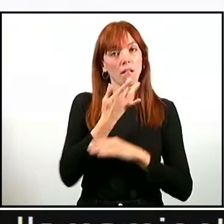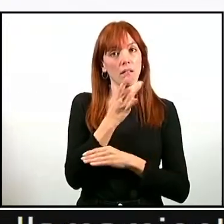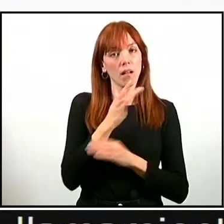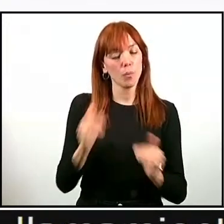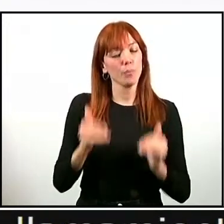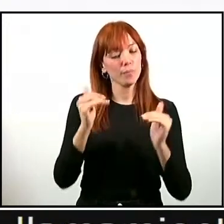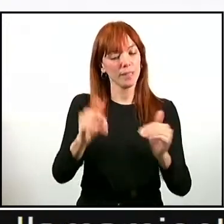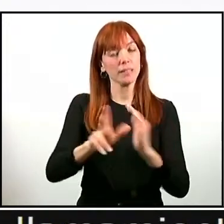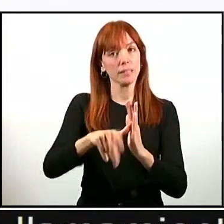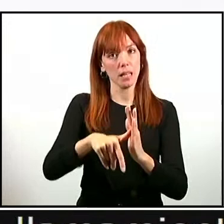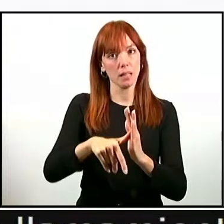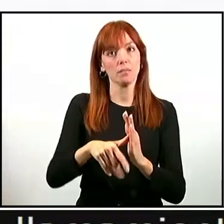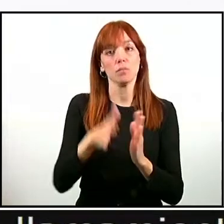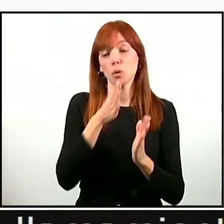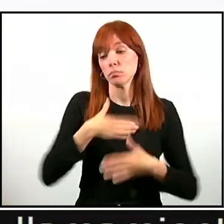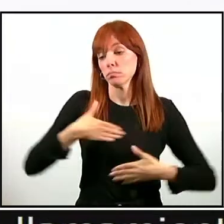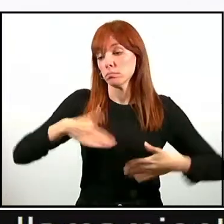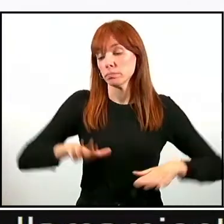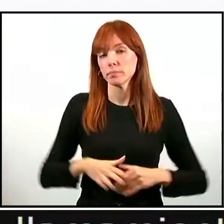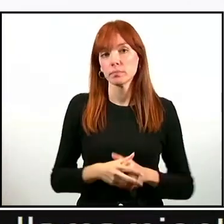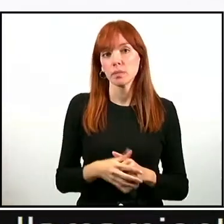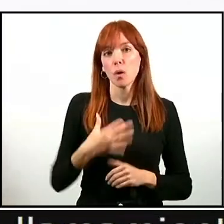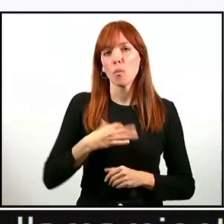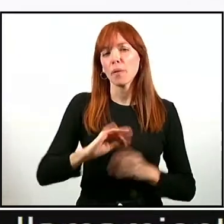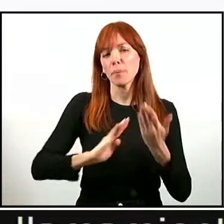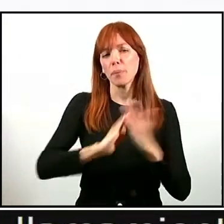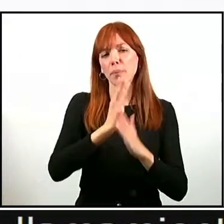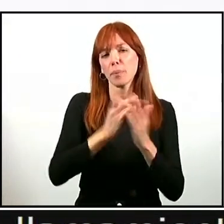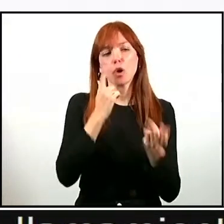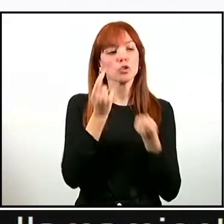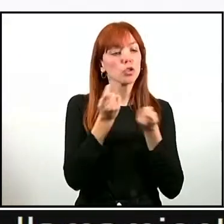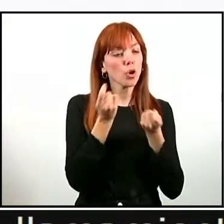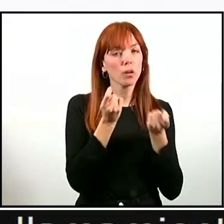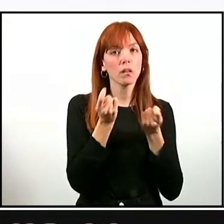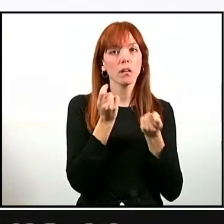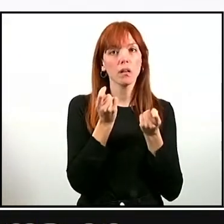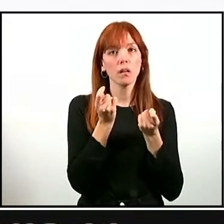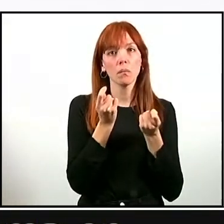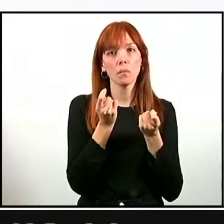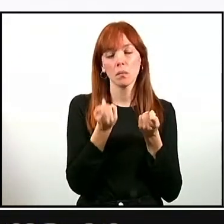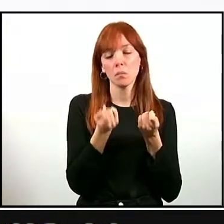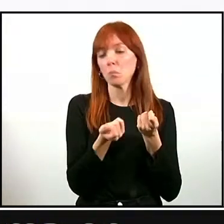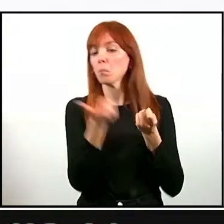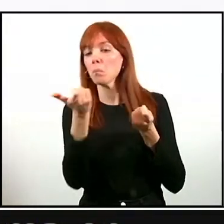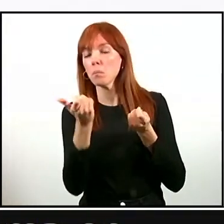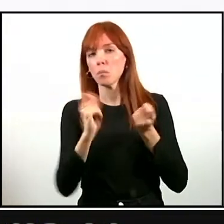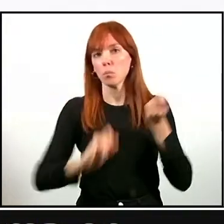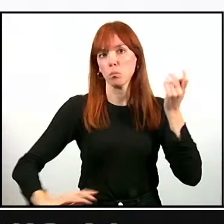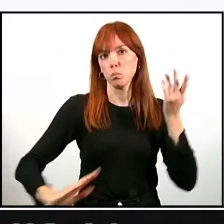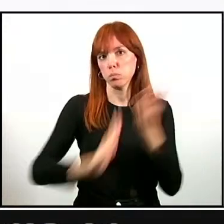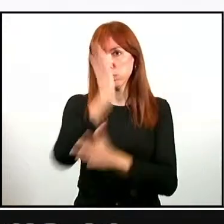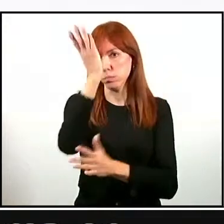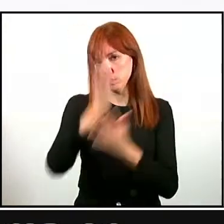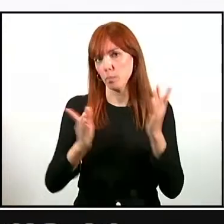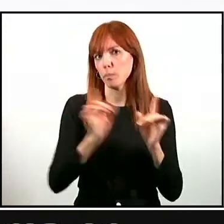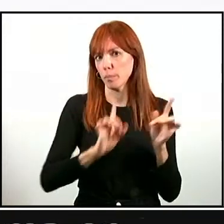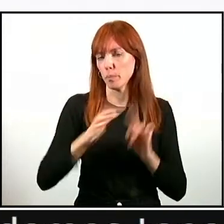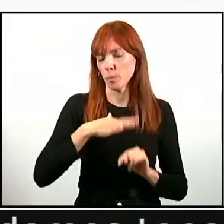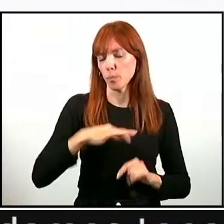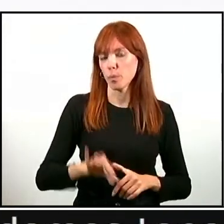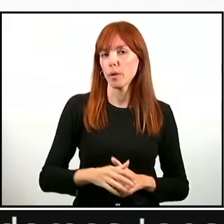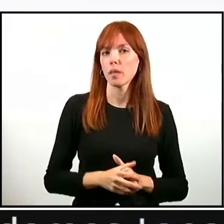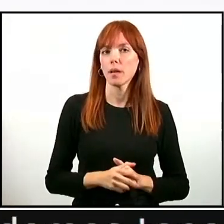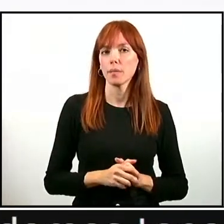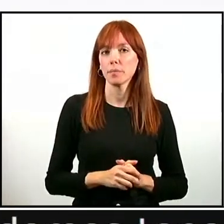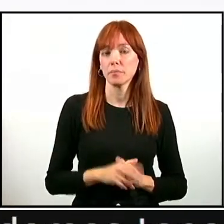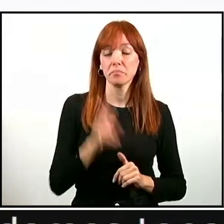en cualquier momento, aunque sea por una quema de rastrojos controlada, pues cualquier chispa, pues podemos tener problemas, ¿no? Lo estamos